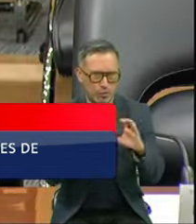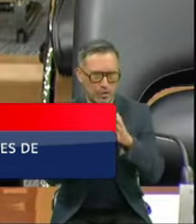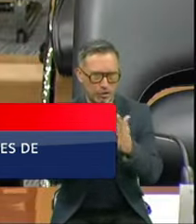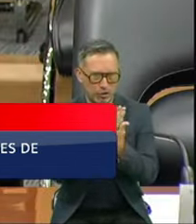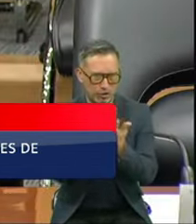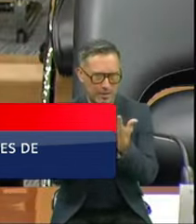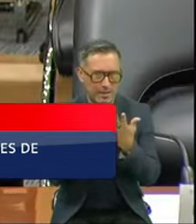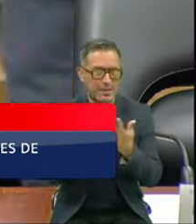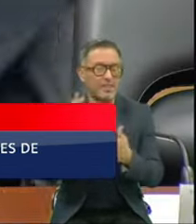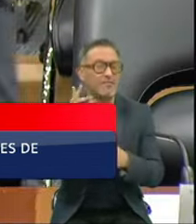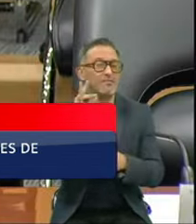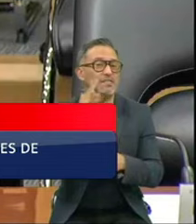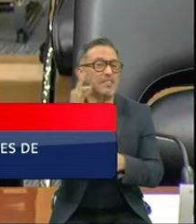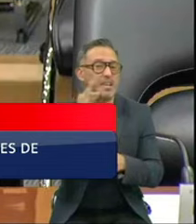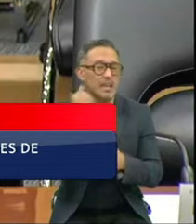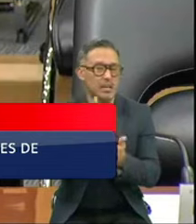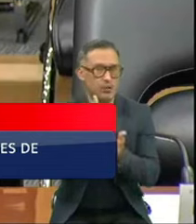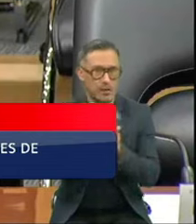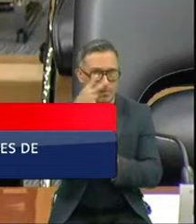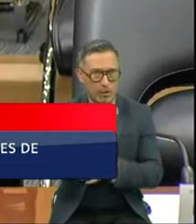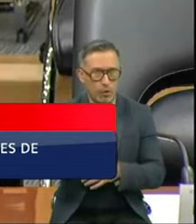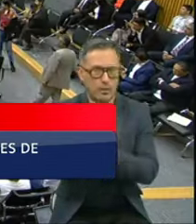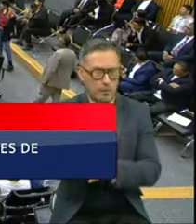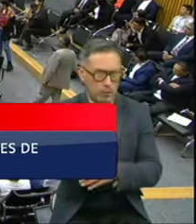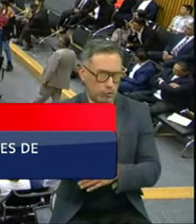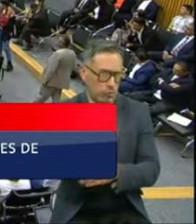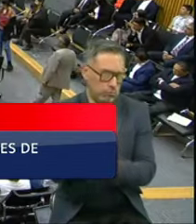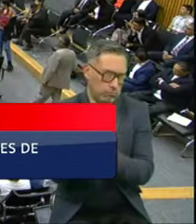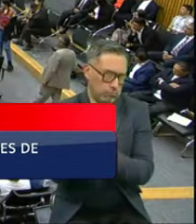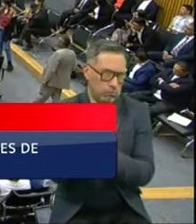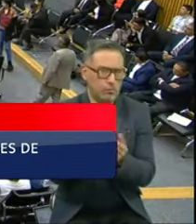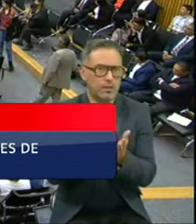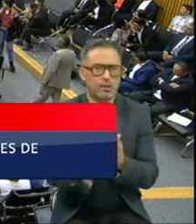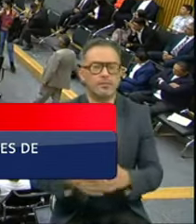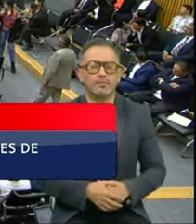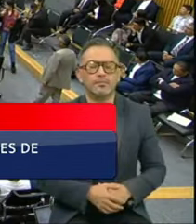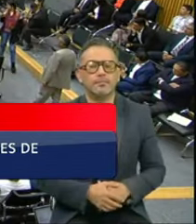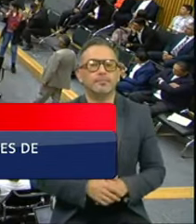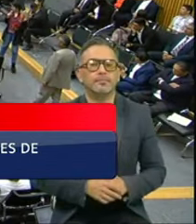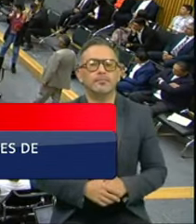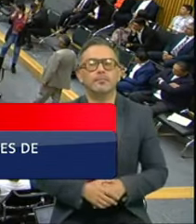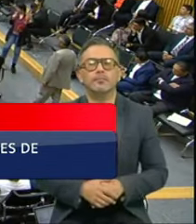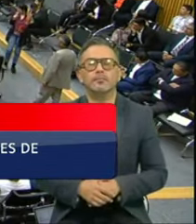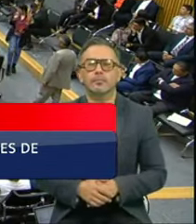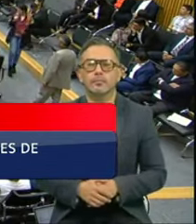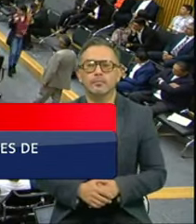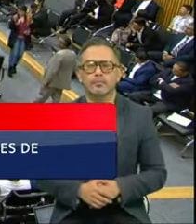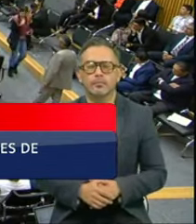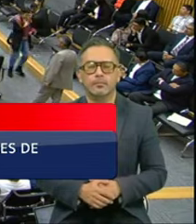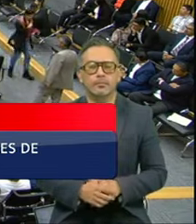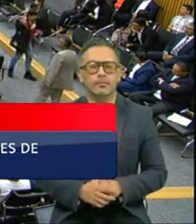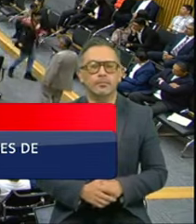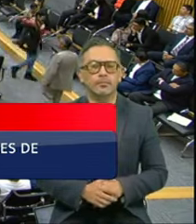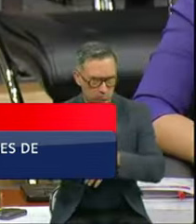parte de los primeros cuellos de botella, que es el Ministerio Público. Ahí se queda más del 90%,